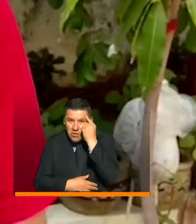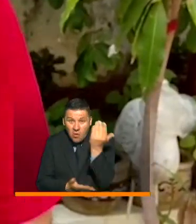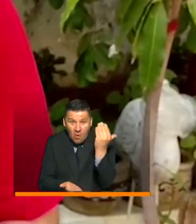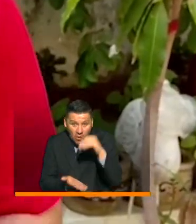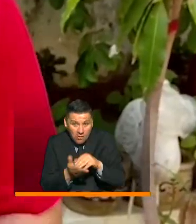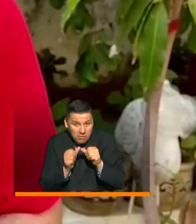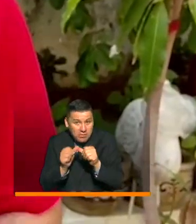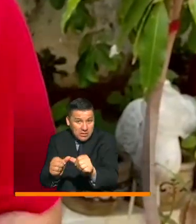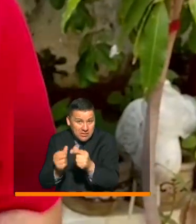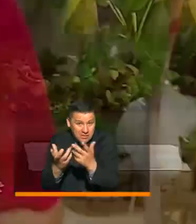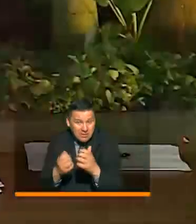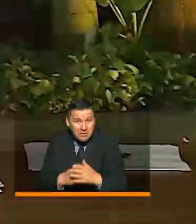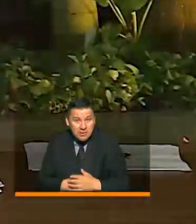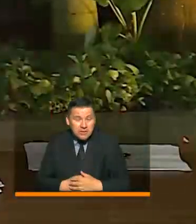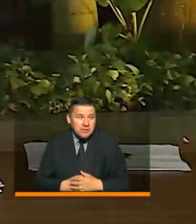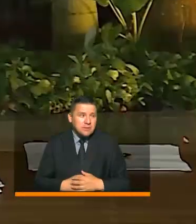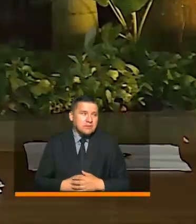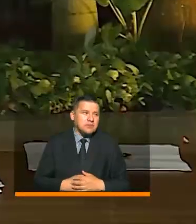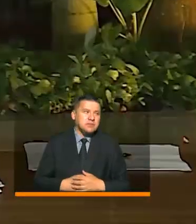volverlo permanente?